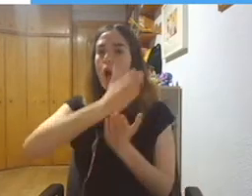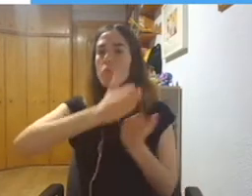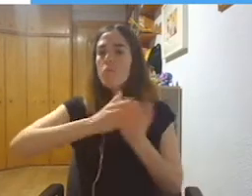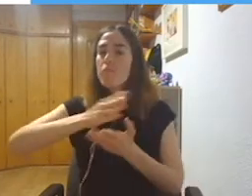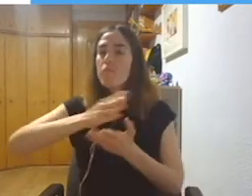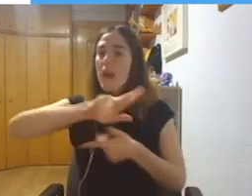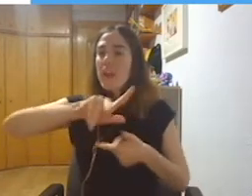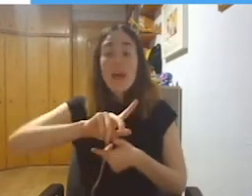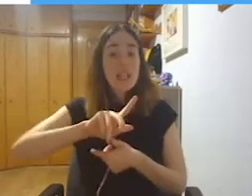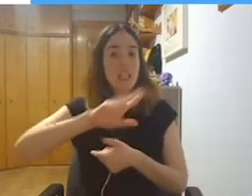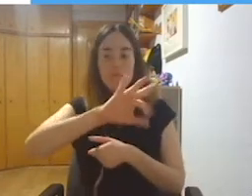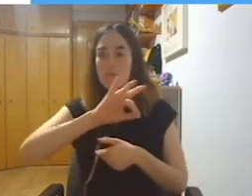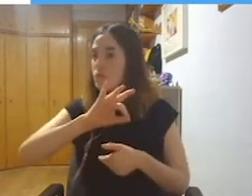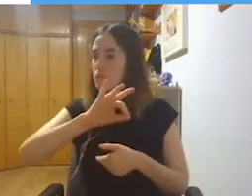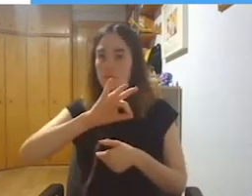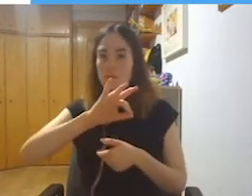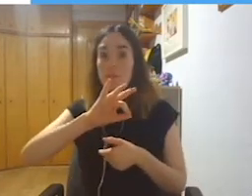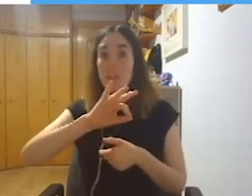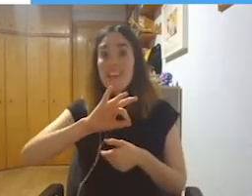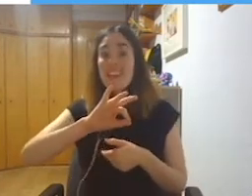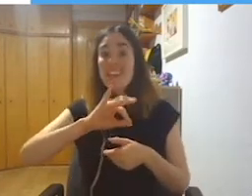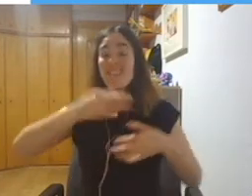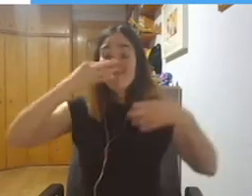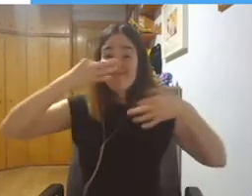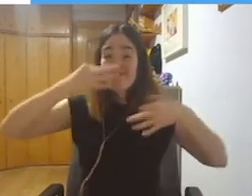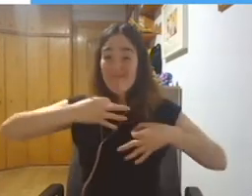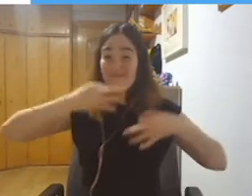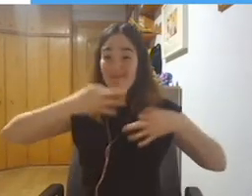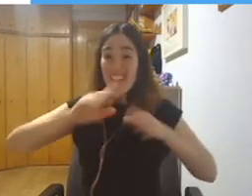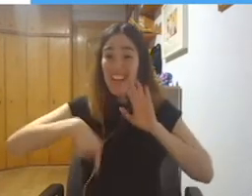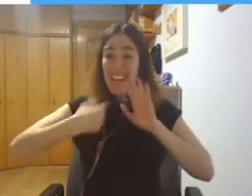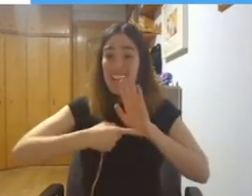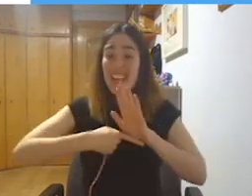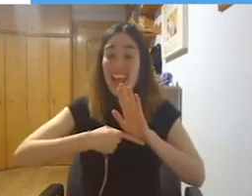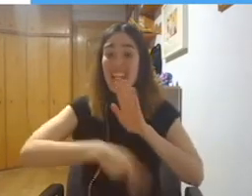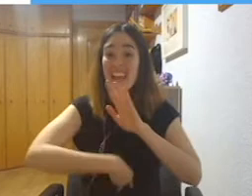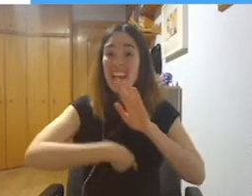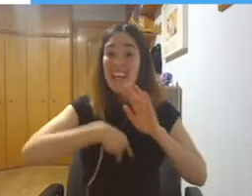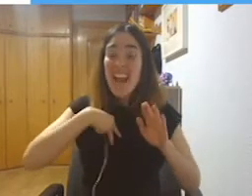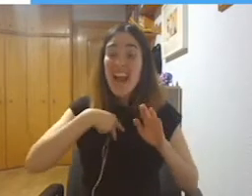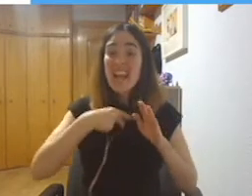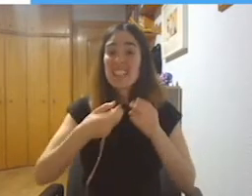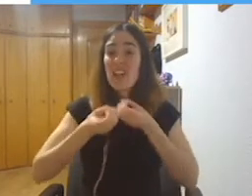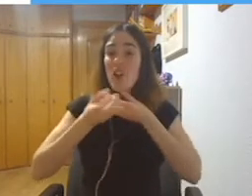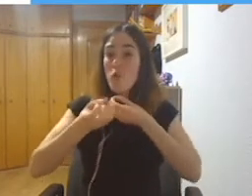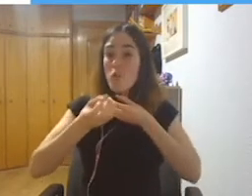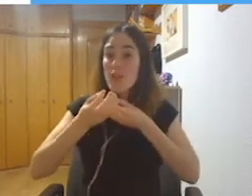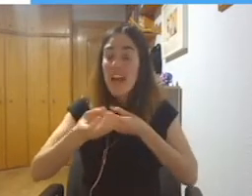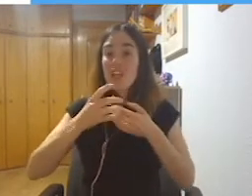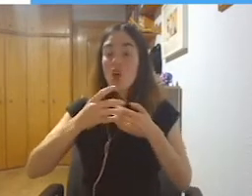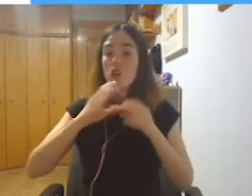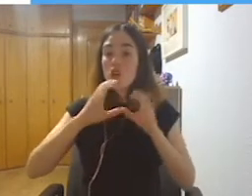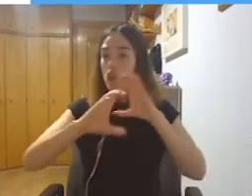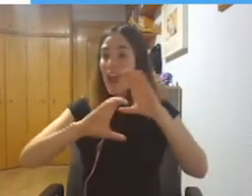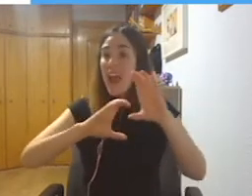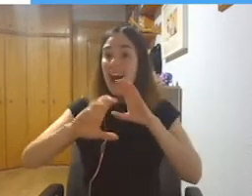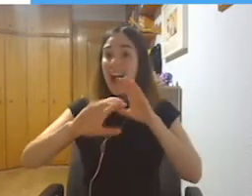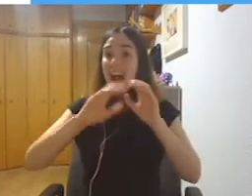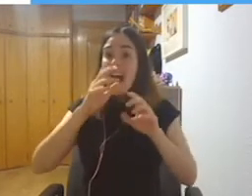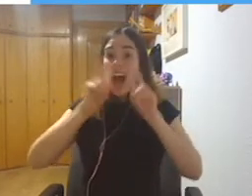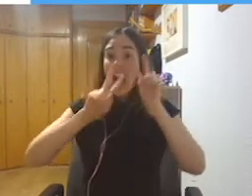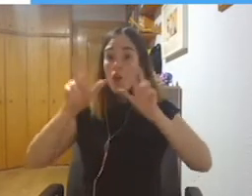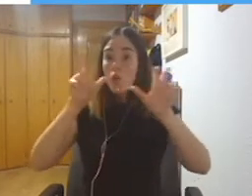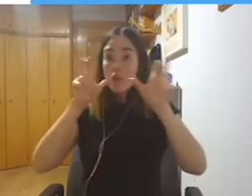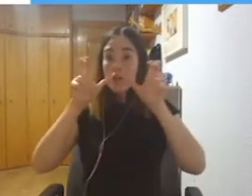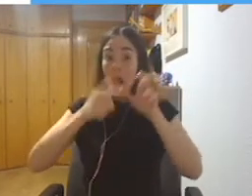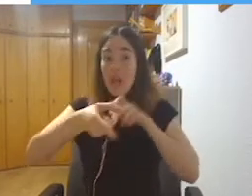decidan, y de hecho actualmente la Ley General de la Comunicación Audiovisual que tenemos, la que regula nuestros medios de